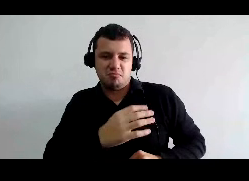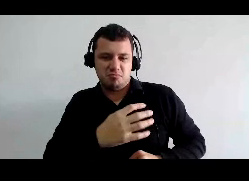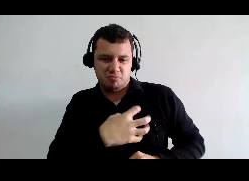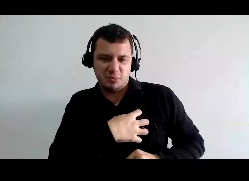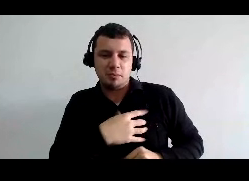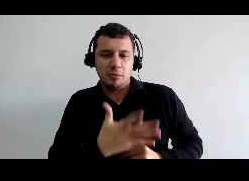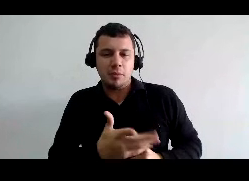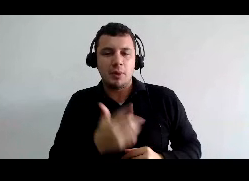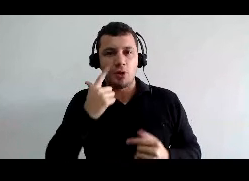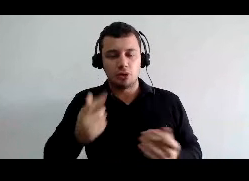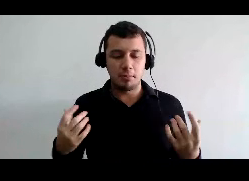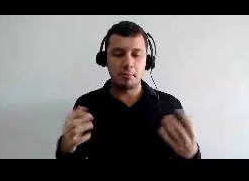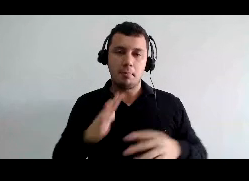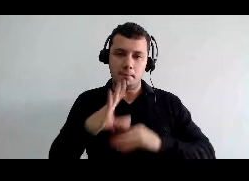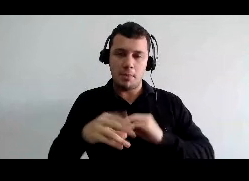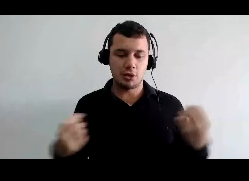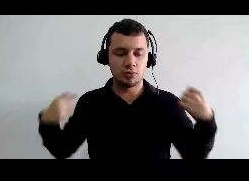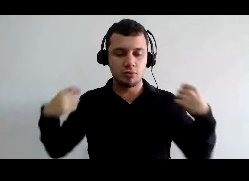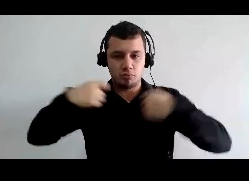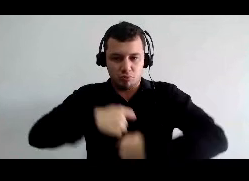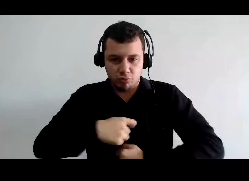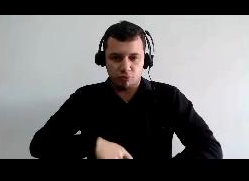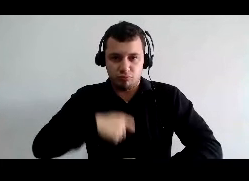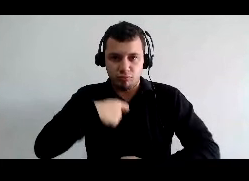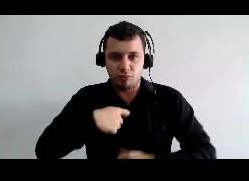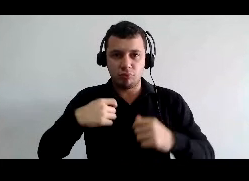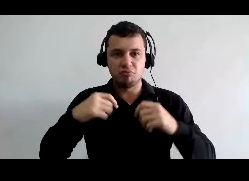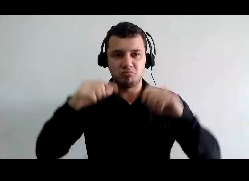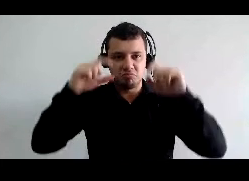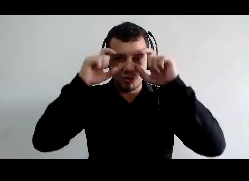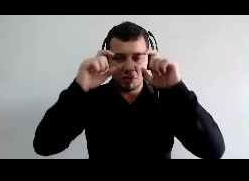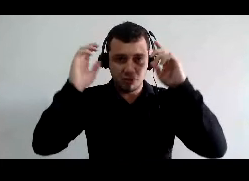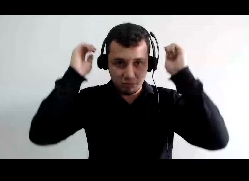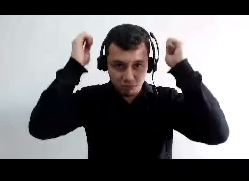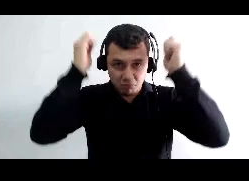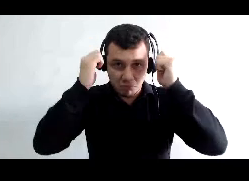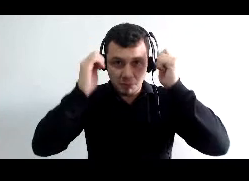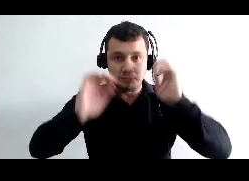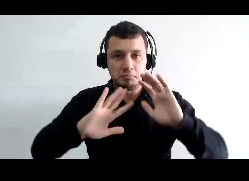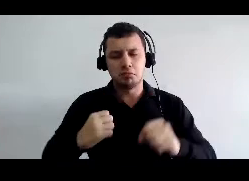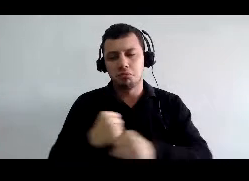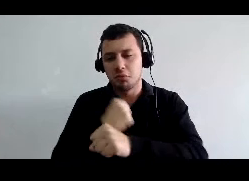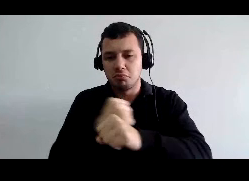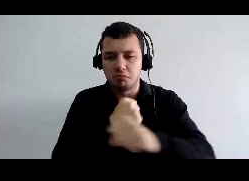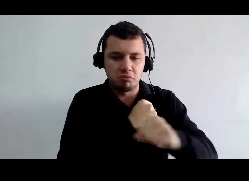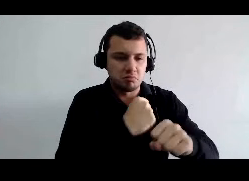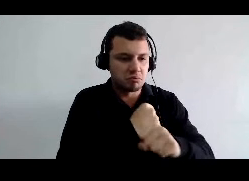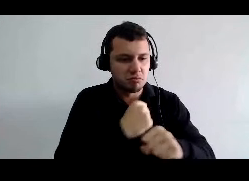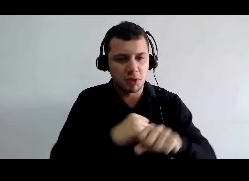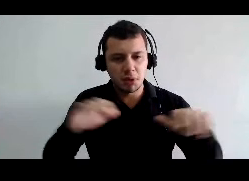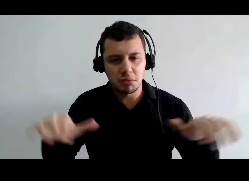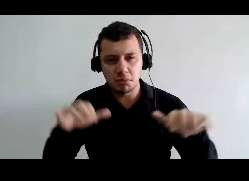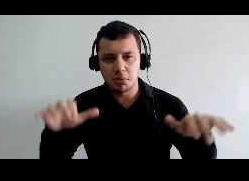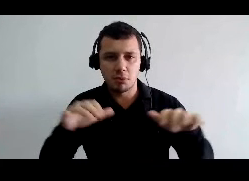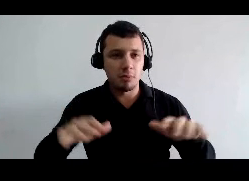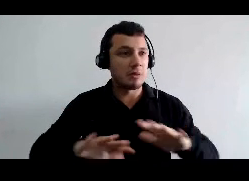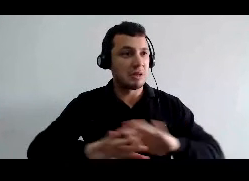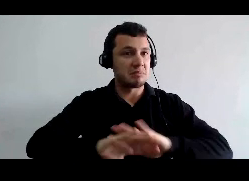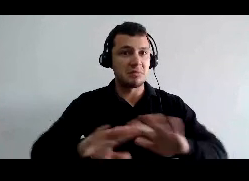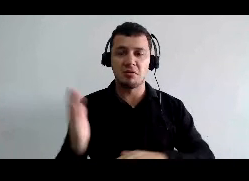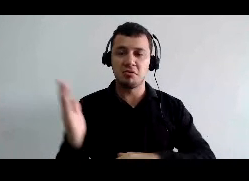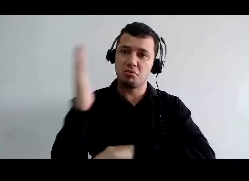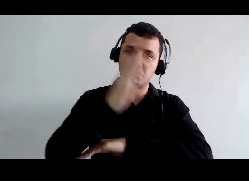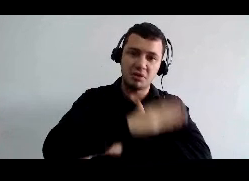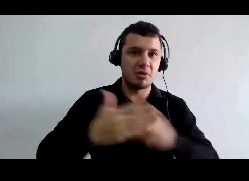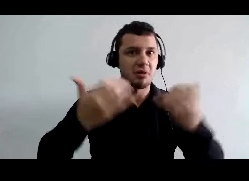elementos de protección para atender. Al terminar mi turno, me quité la ropa ¿cierto? Me cambié la bata porque